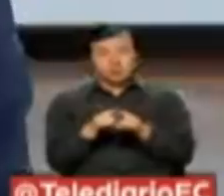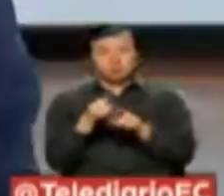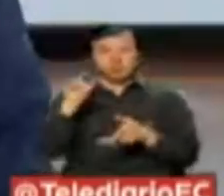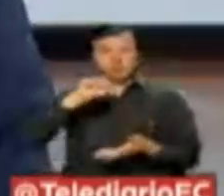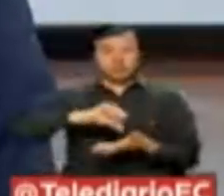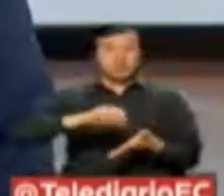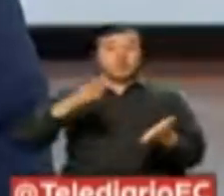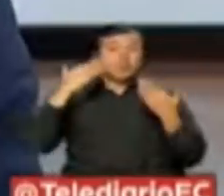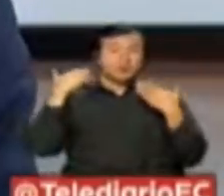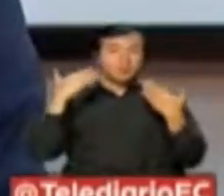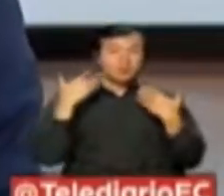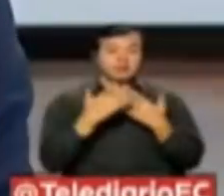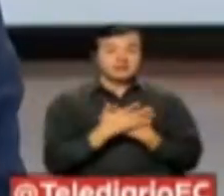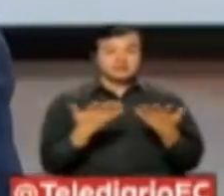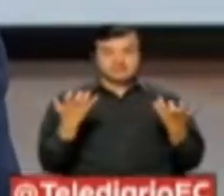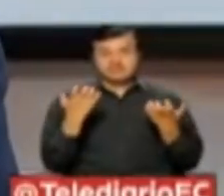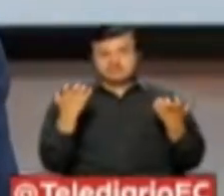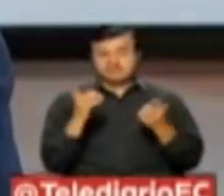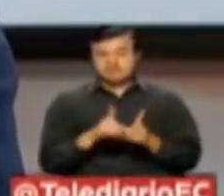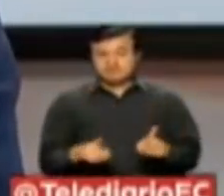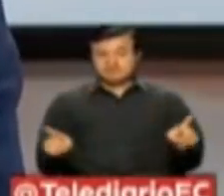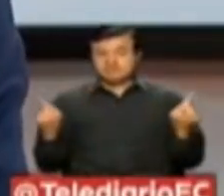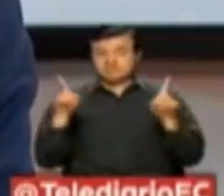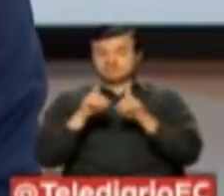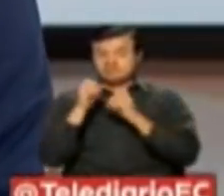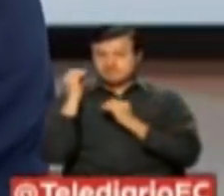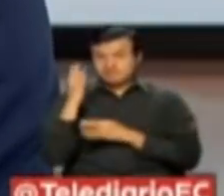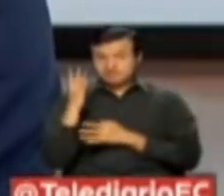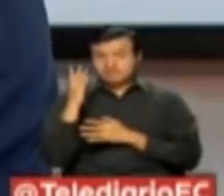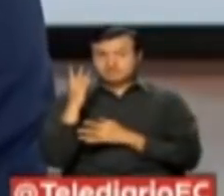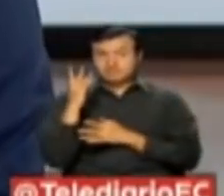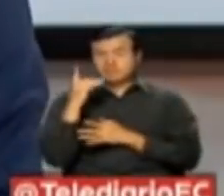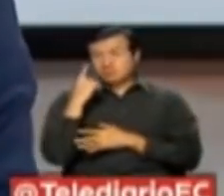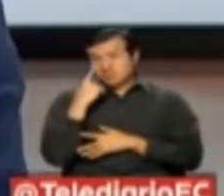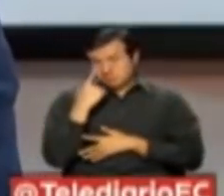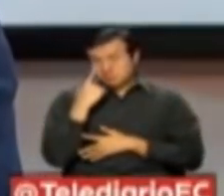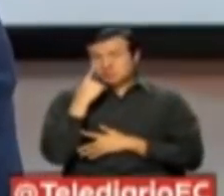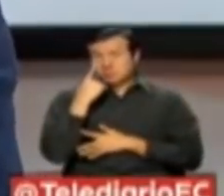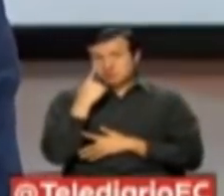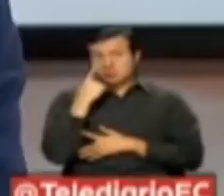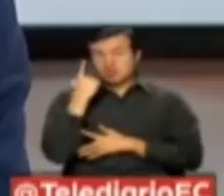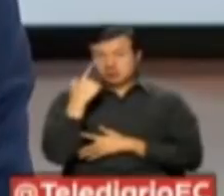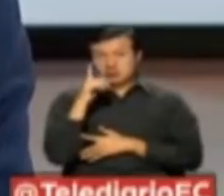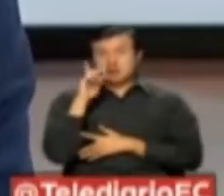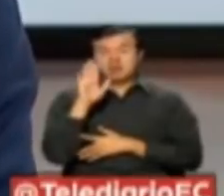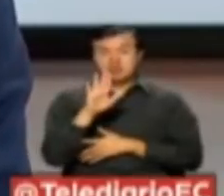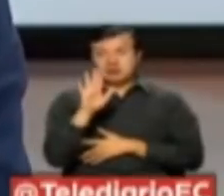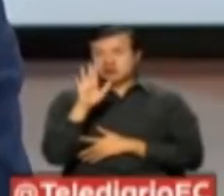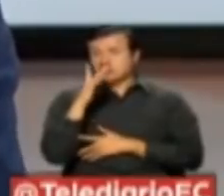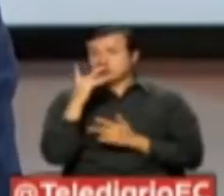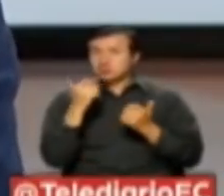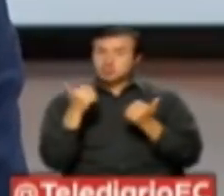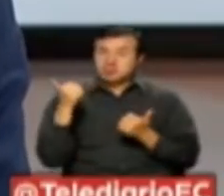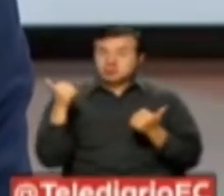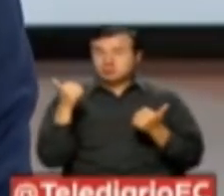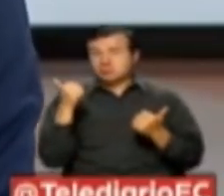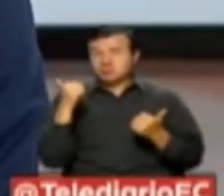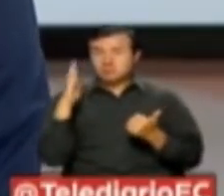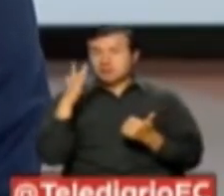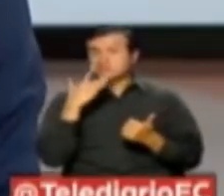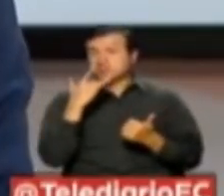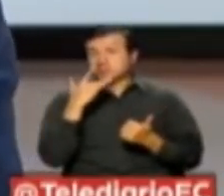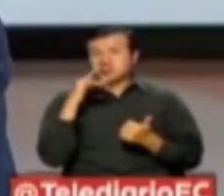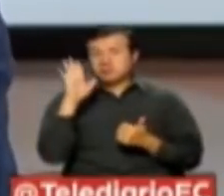ciudad de guayaquil y quisiera darles los resultados de nuestra simulación que realizamos para determinar cuáles son las